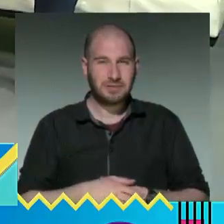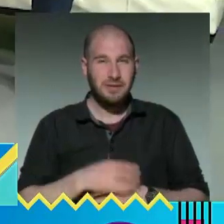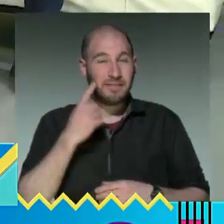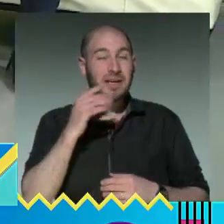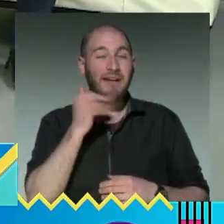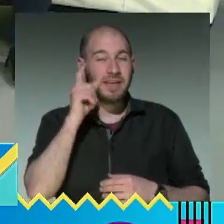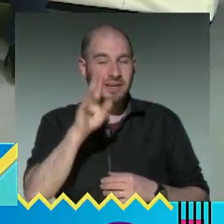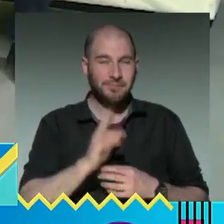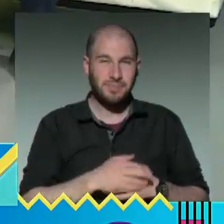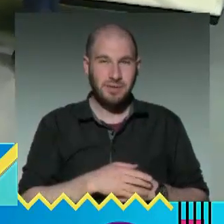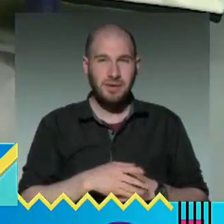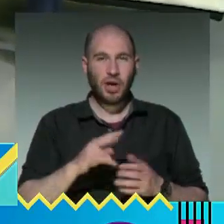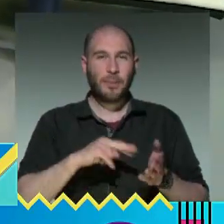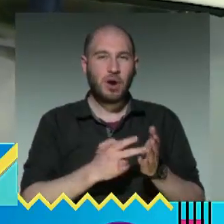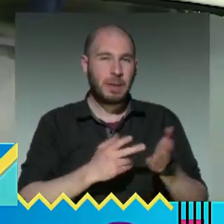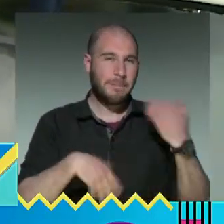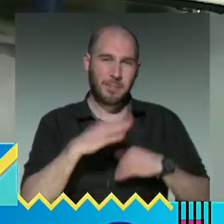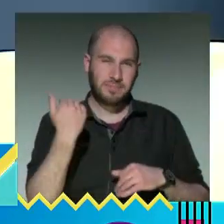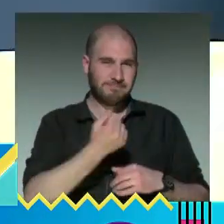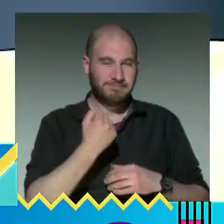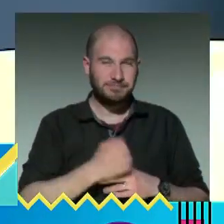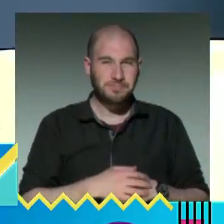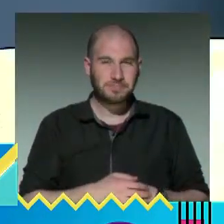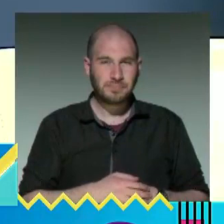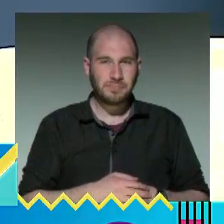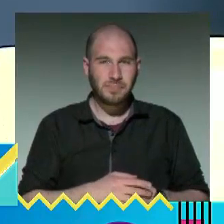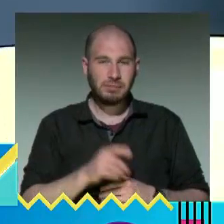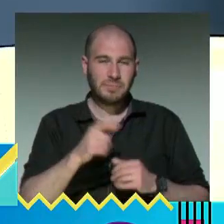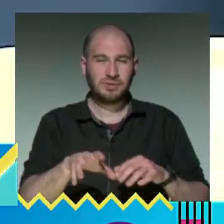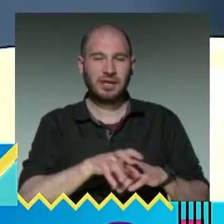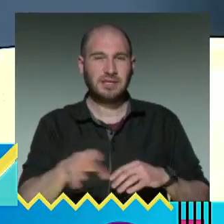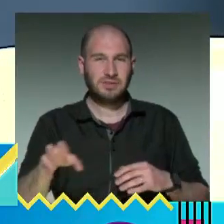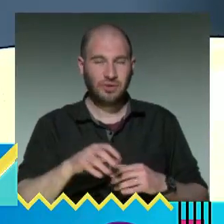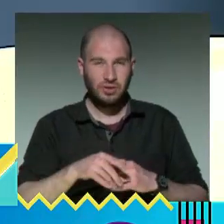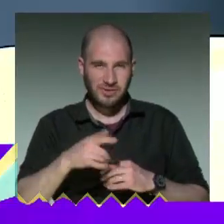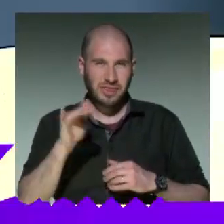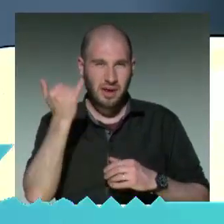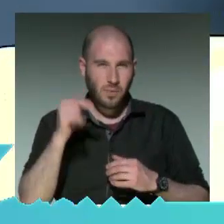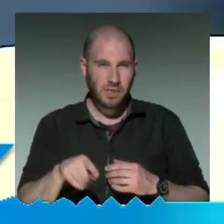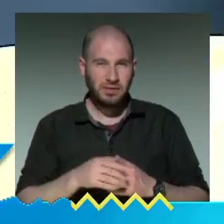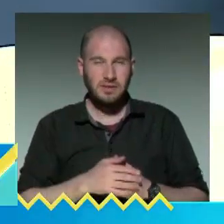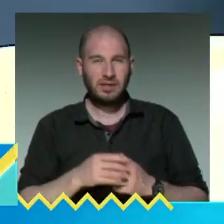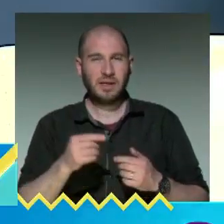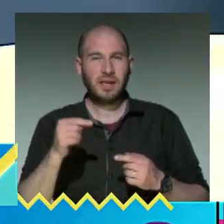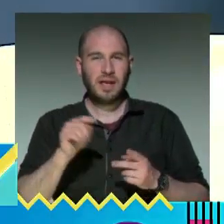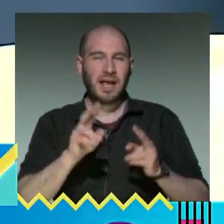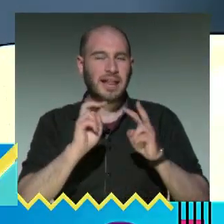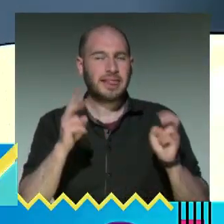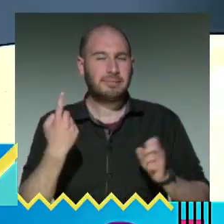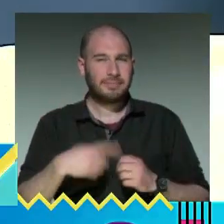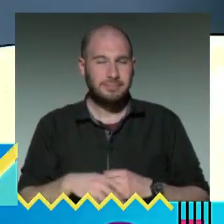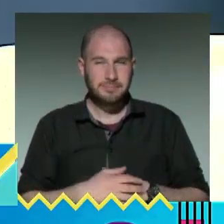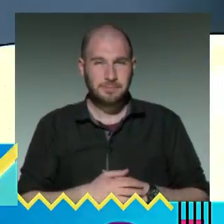Javier. Bueno, las problemáticas principales que los extensionistas identifican, bueno, obviamente está relacionado